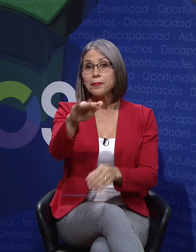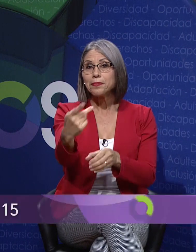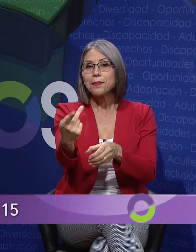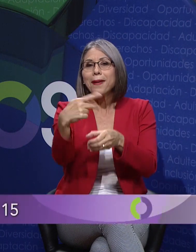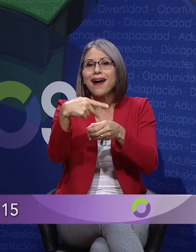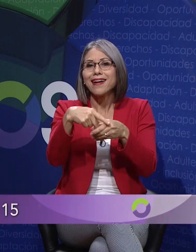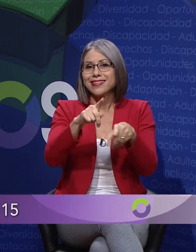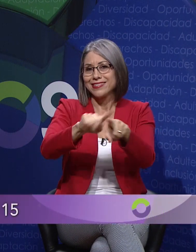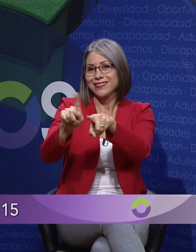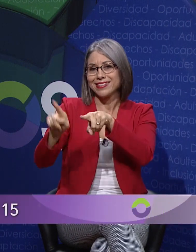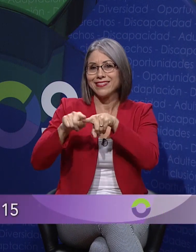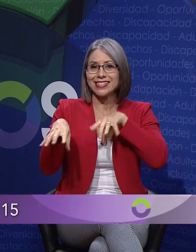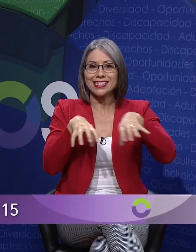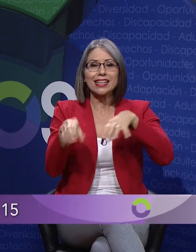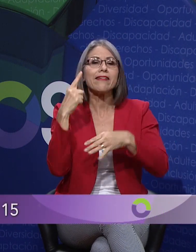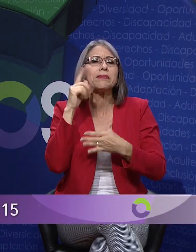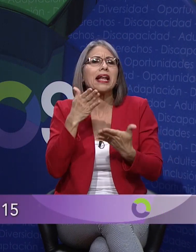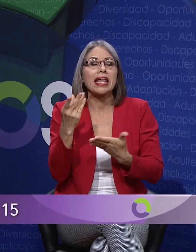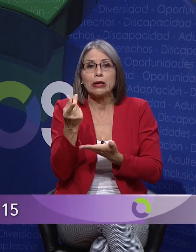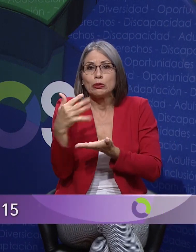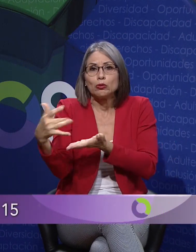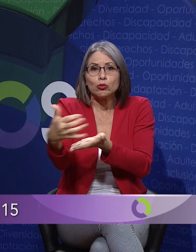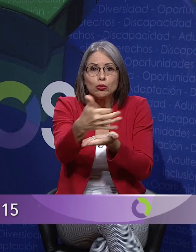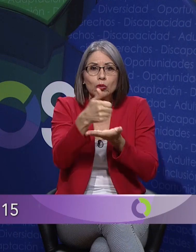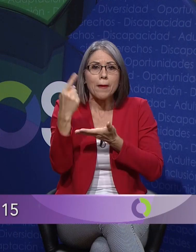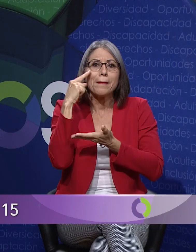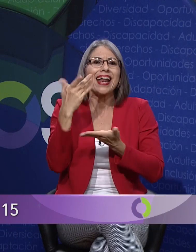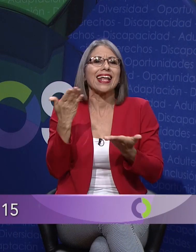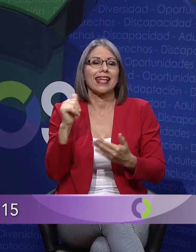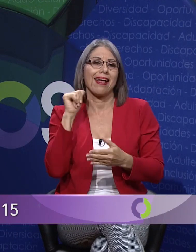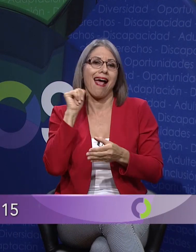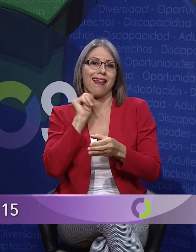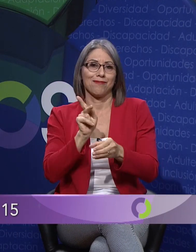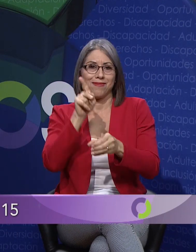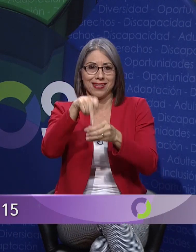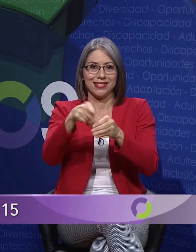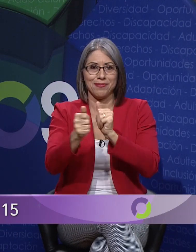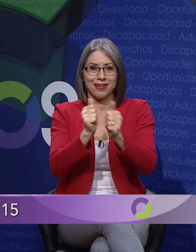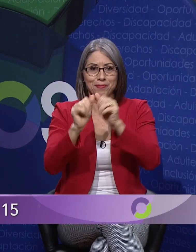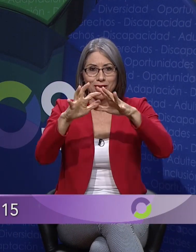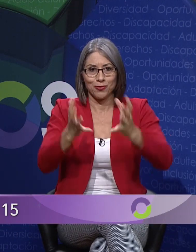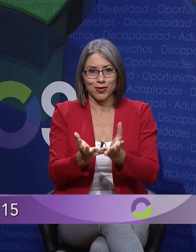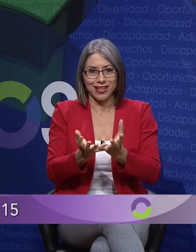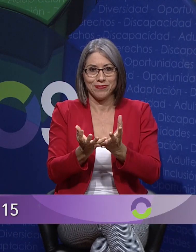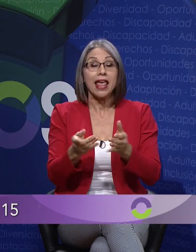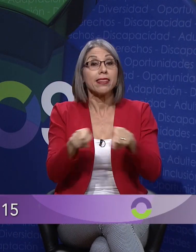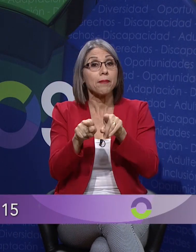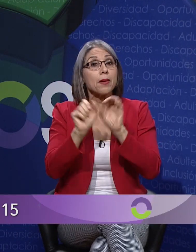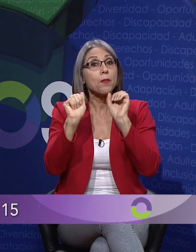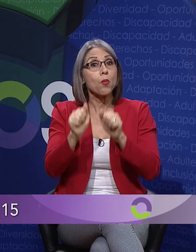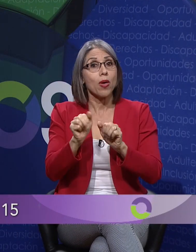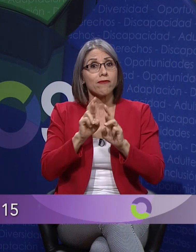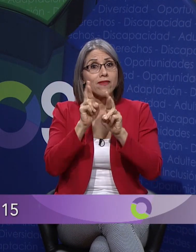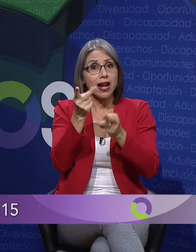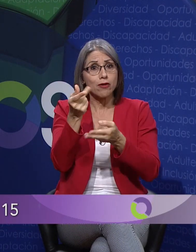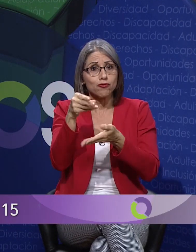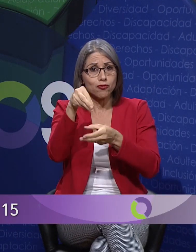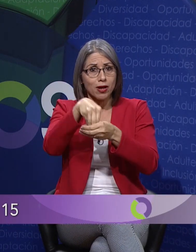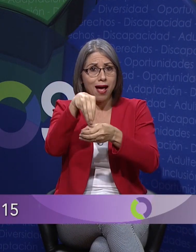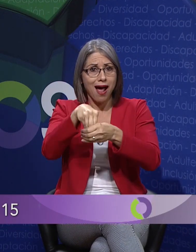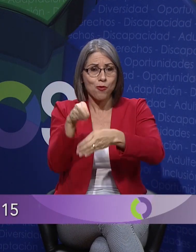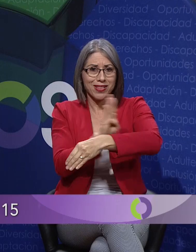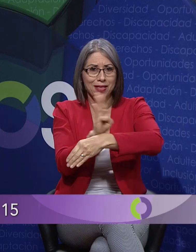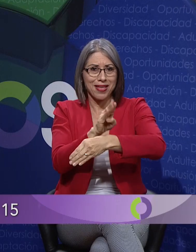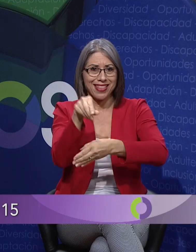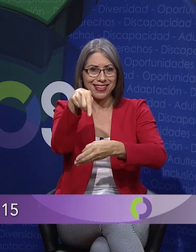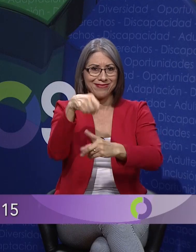Participe de las diversas actividades para recaudar fondos para la participación de Alan. También puede hacer su donación directa a las cuentas bancarias